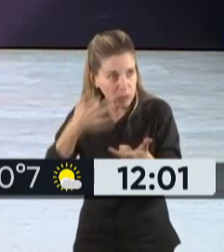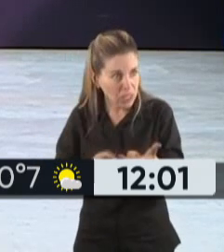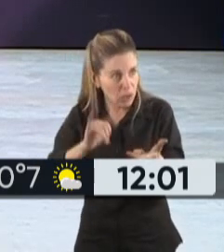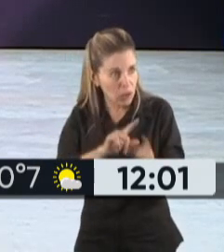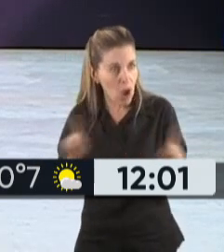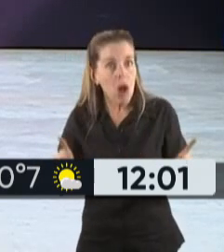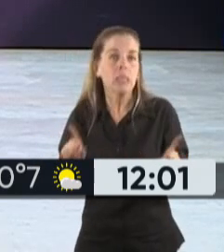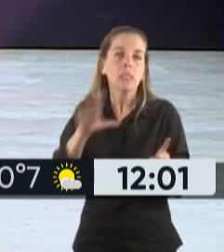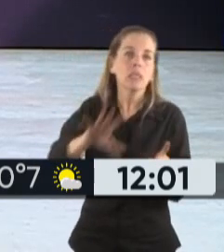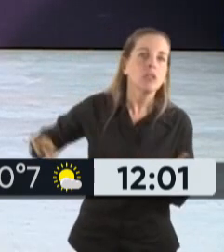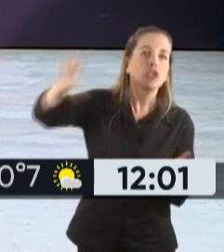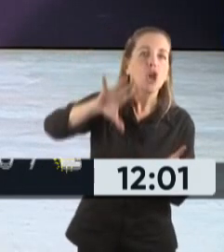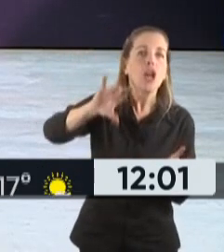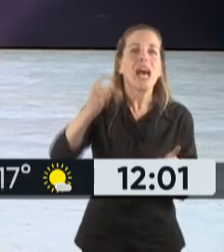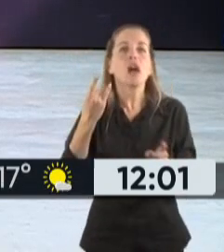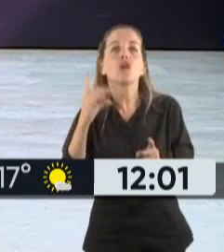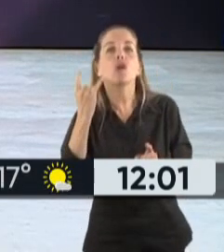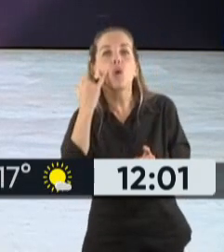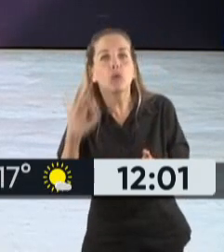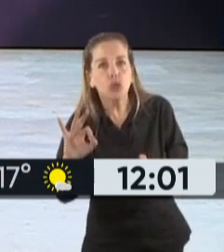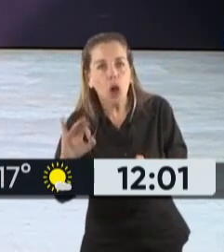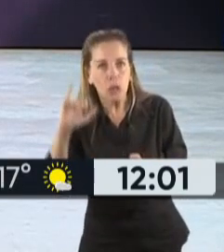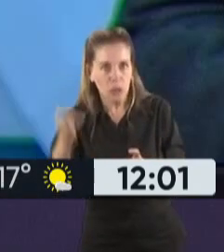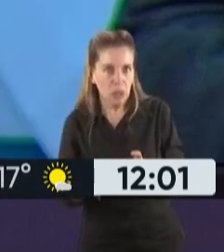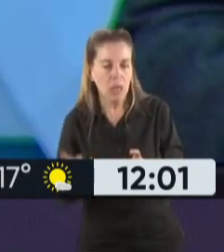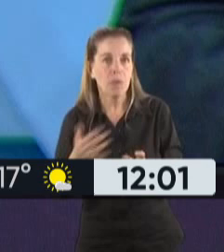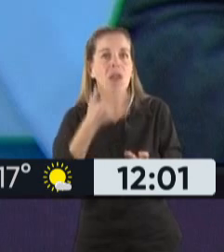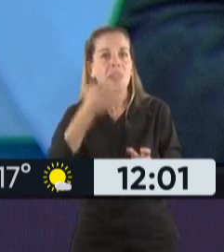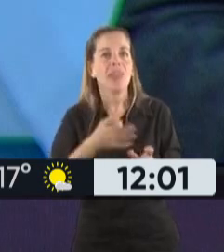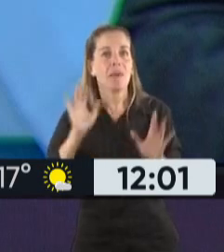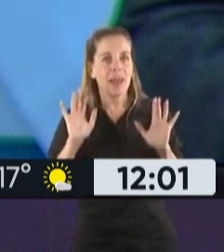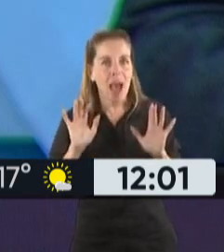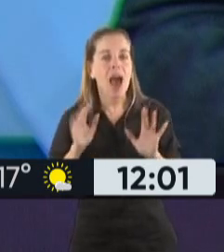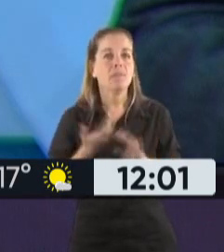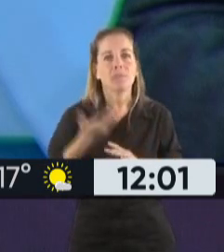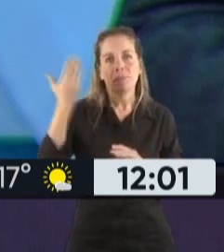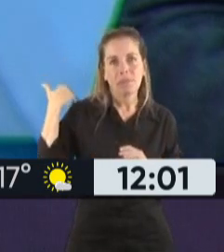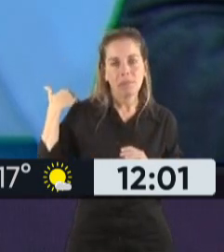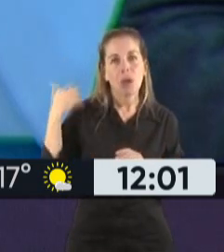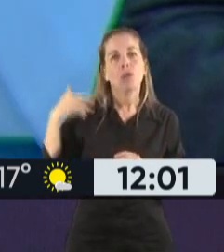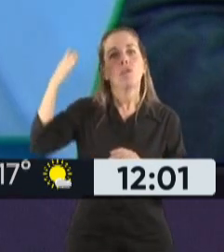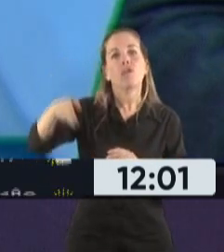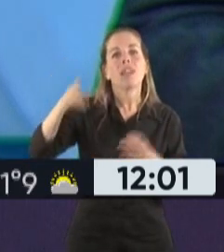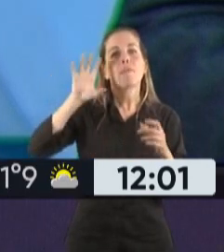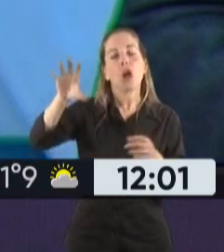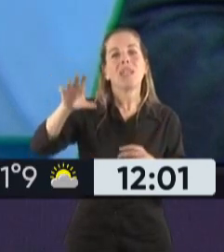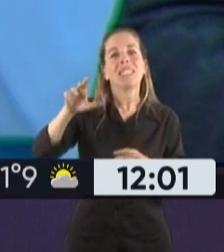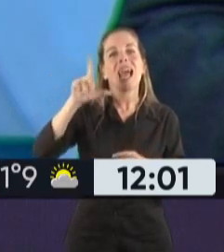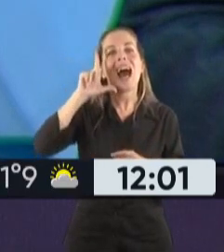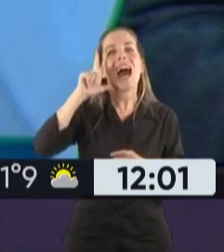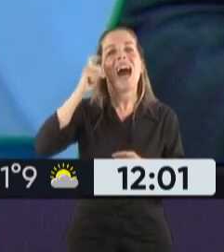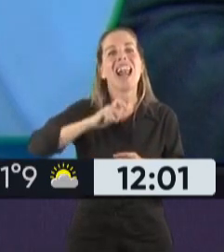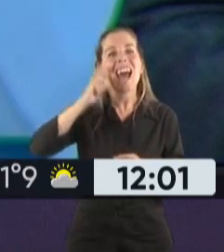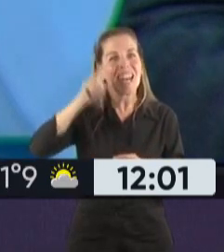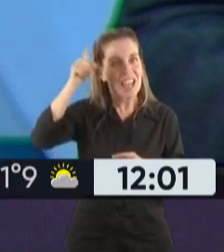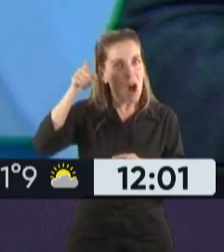equivoco? Estoy en lo correcto. Pero la verdad es que cuando la vez pasada fui a La Rioja y